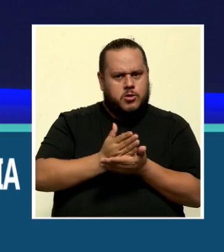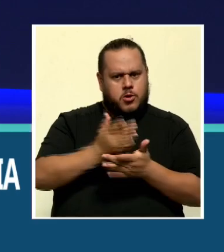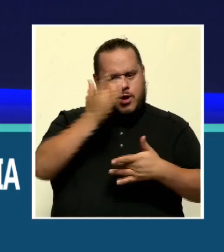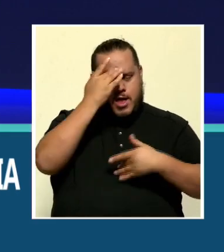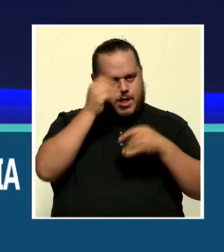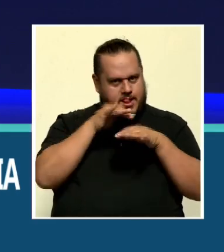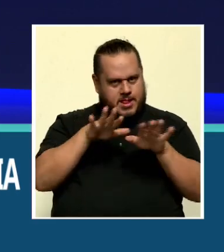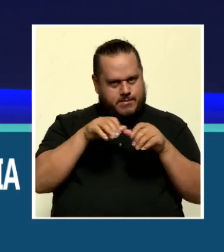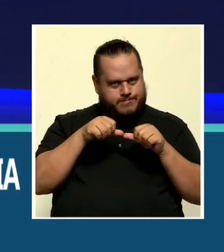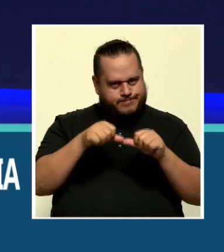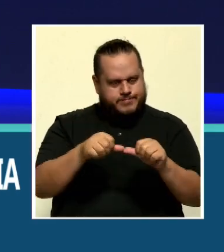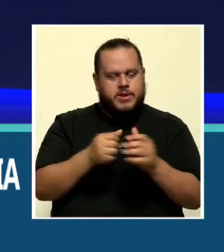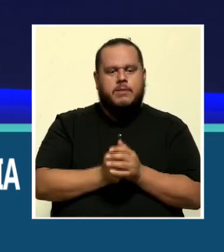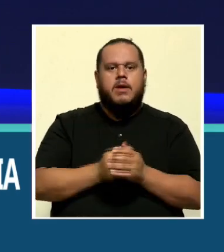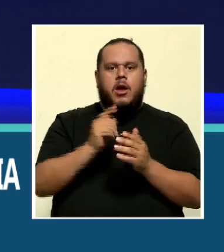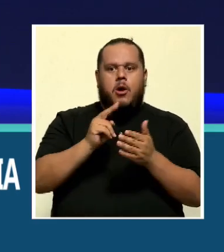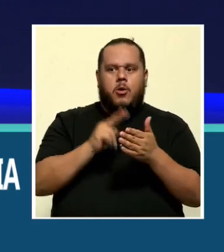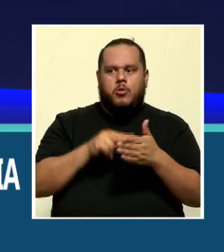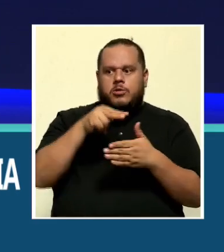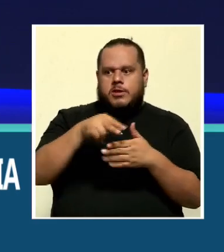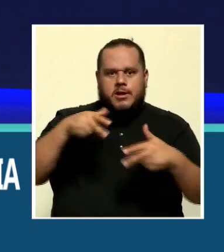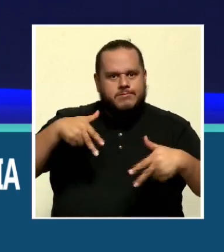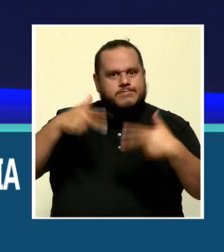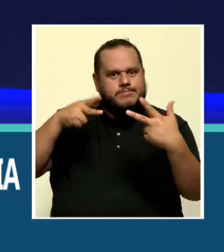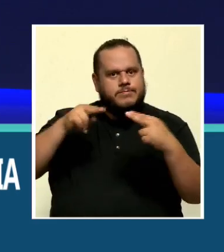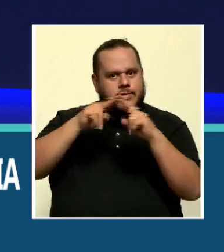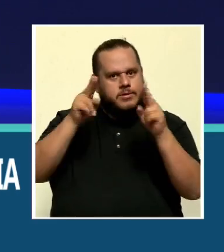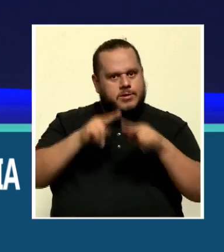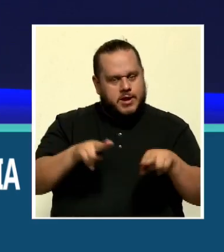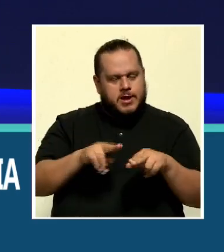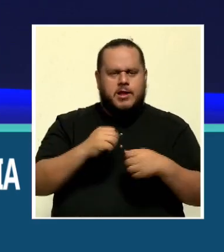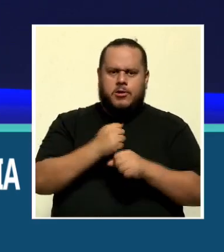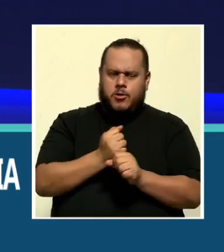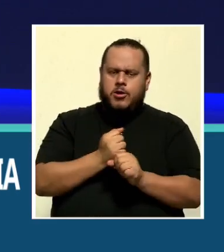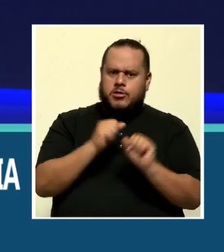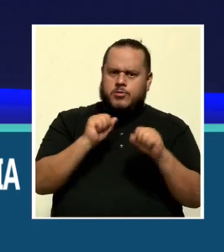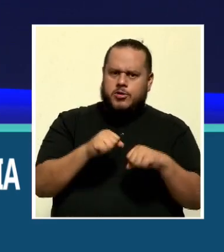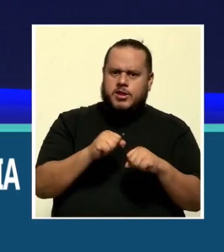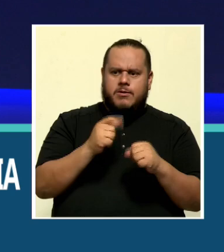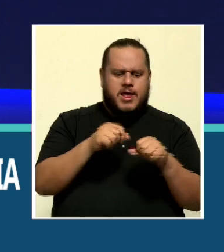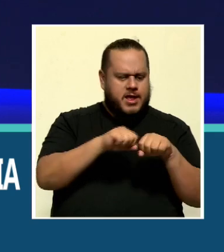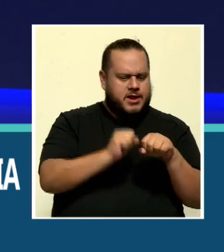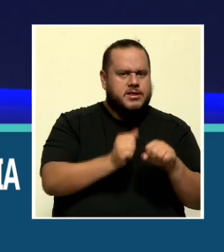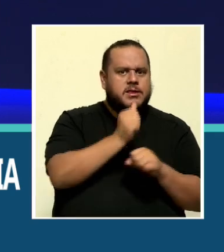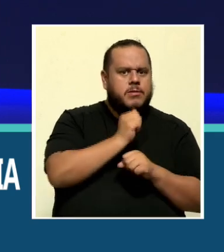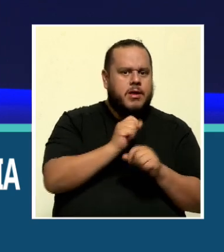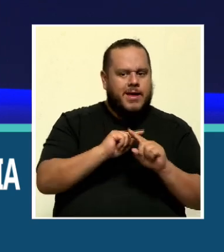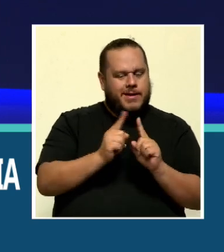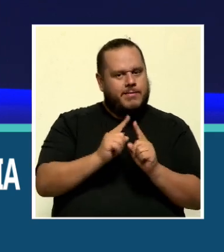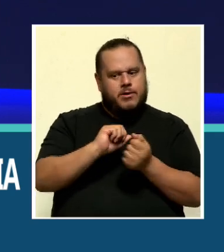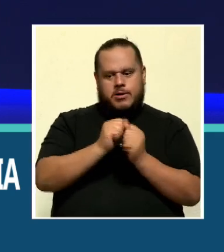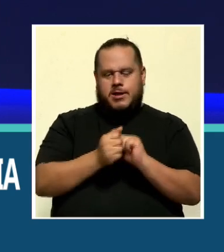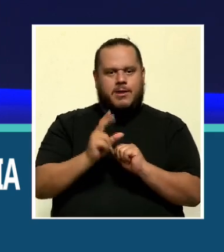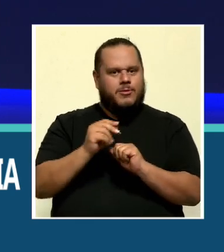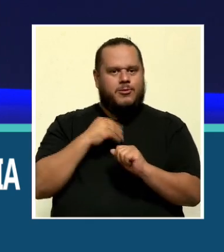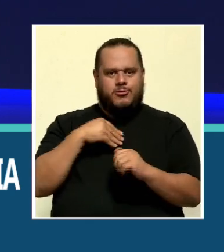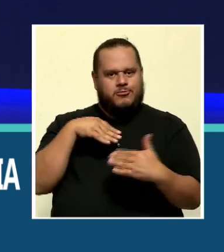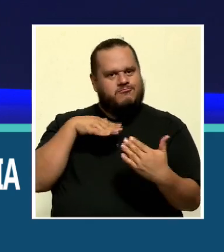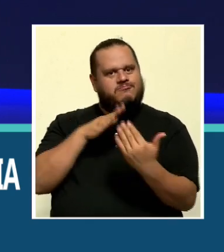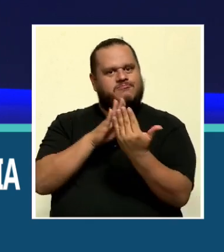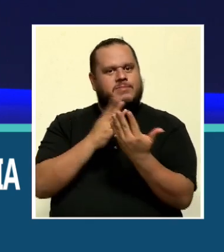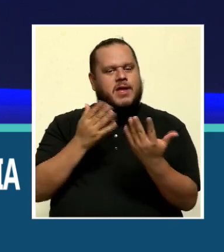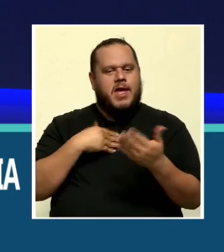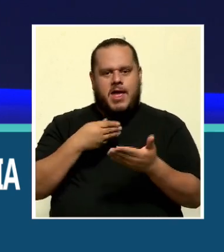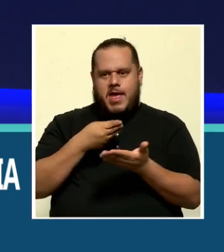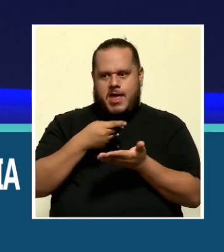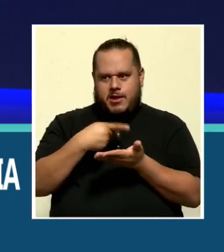Un salto inmediato a la virtualidad lo hizo posible, incluso en el sistema privado. Sin embargo, el cambio no se reflejó en los costos